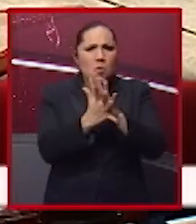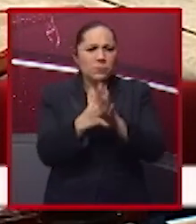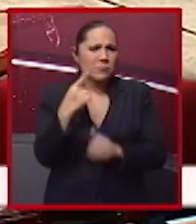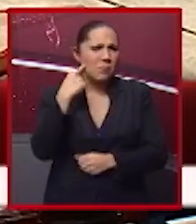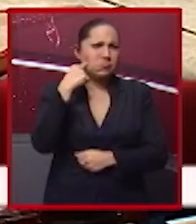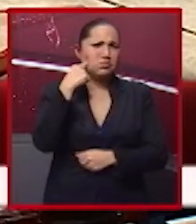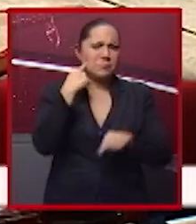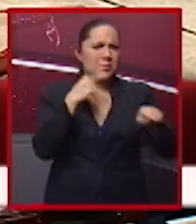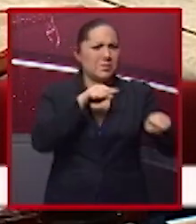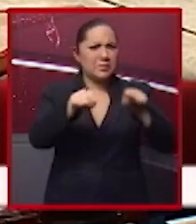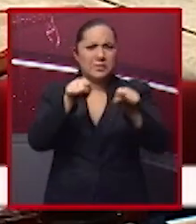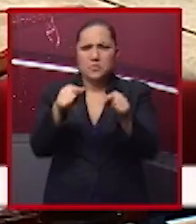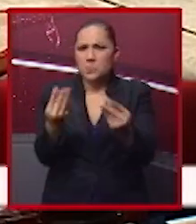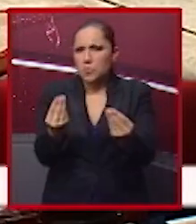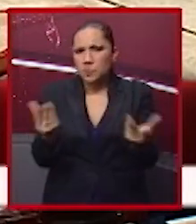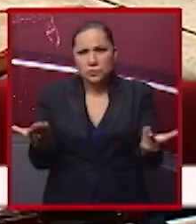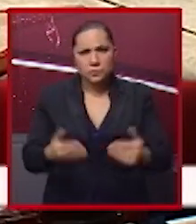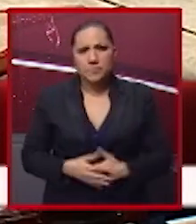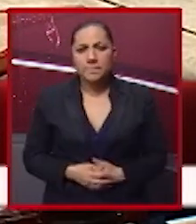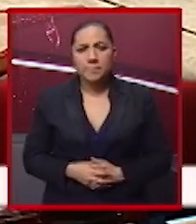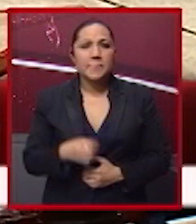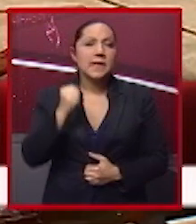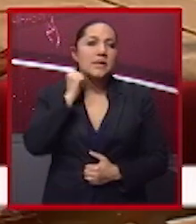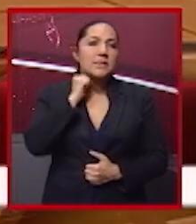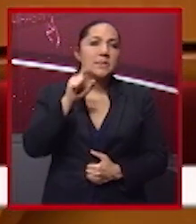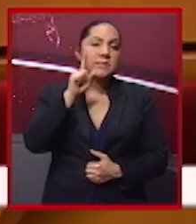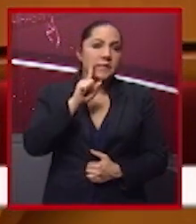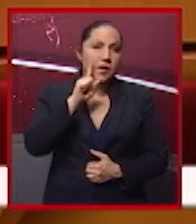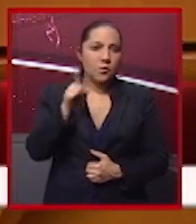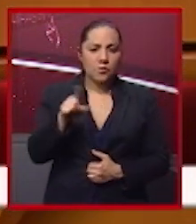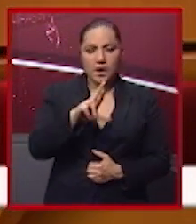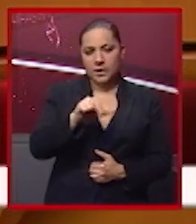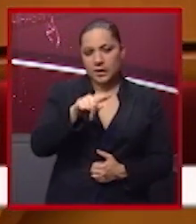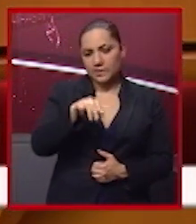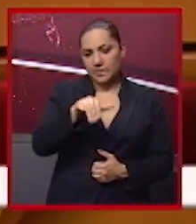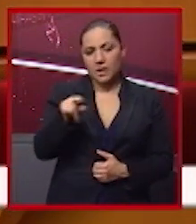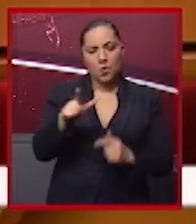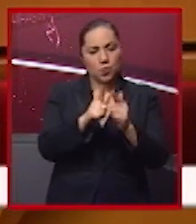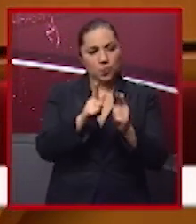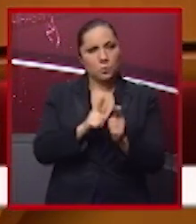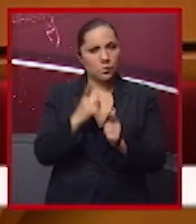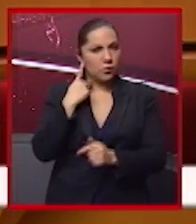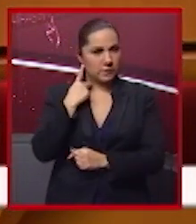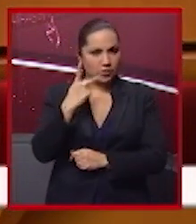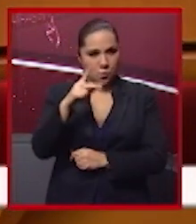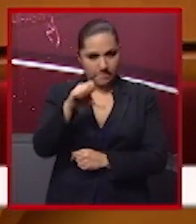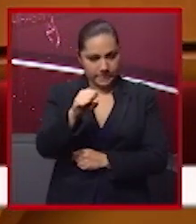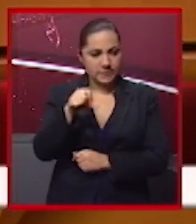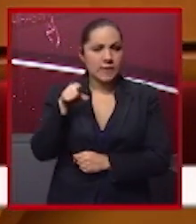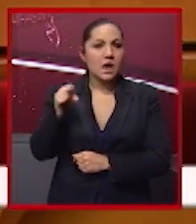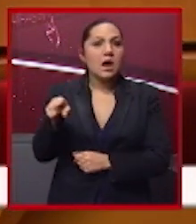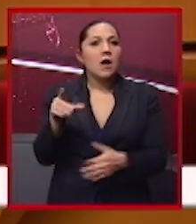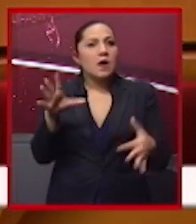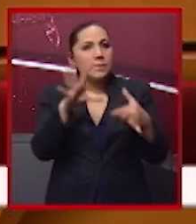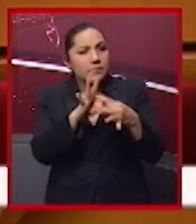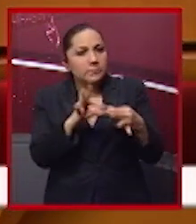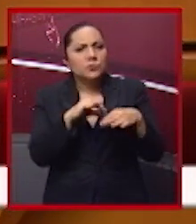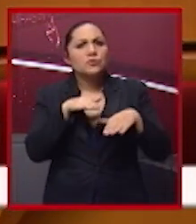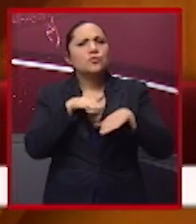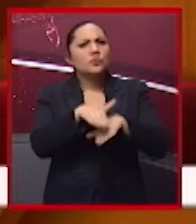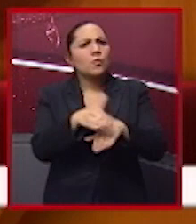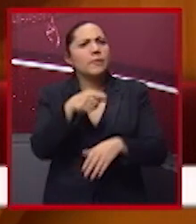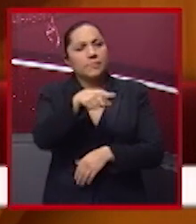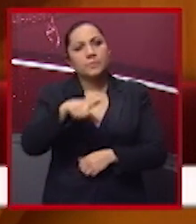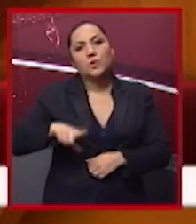La senadora Eunice Retana Romo, del Partido Encuentro Social, manifestó su preocupación por las acciones del gobierno federal frente